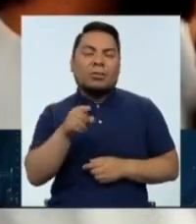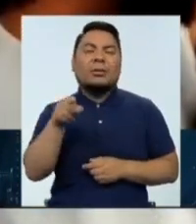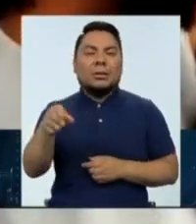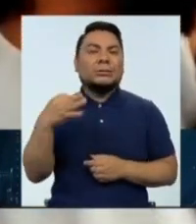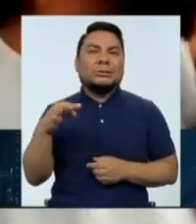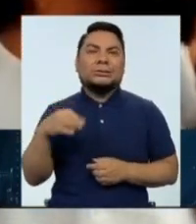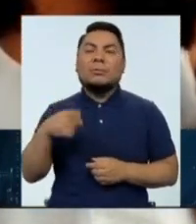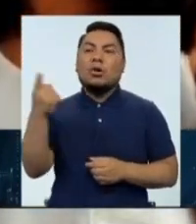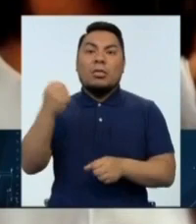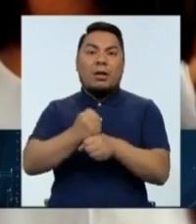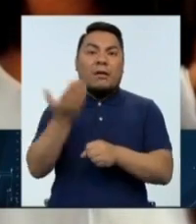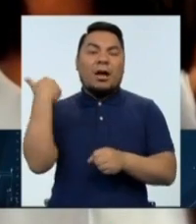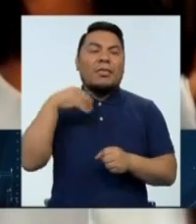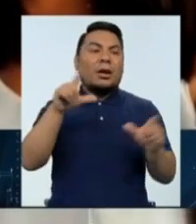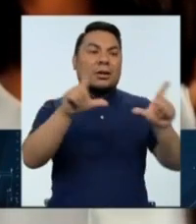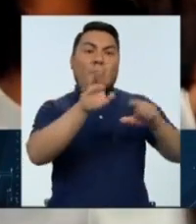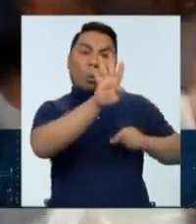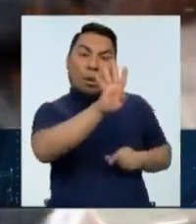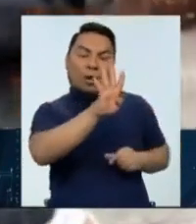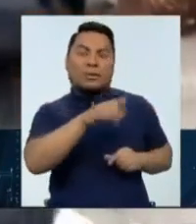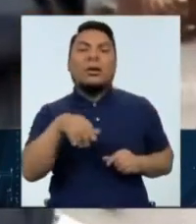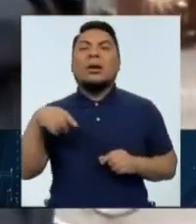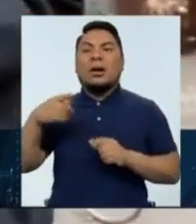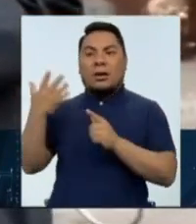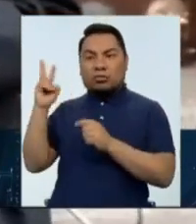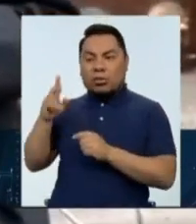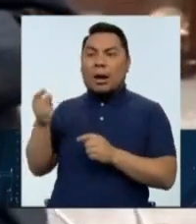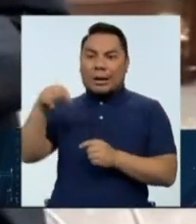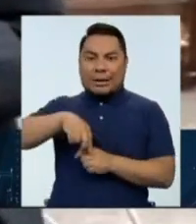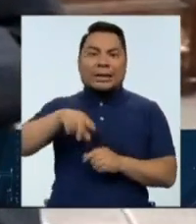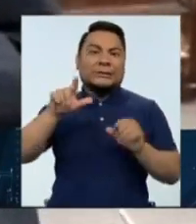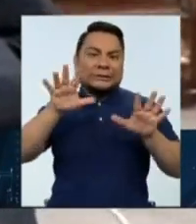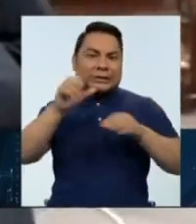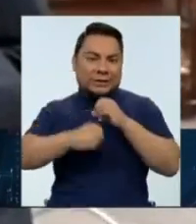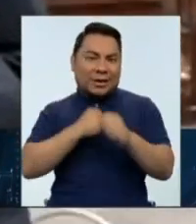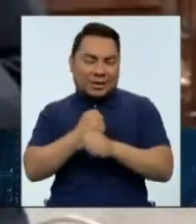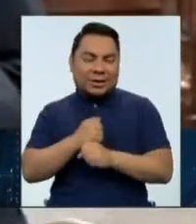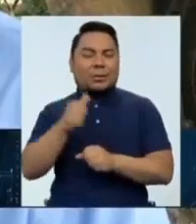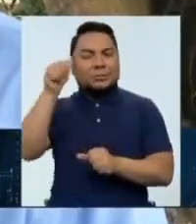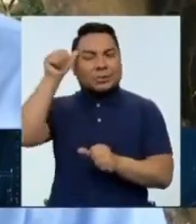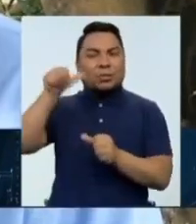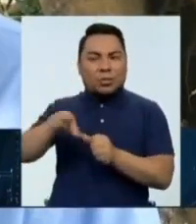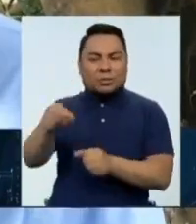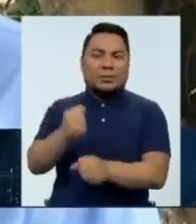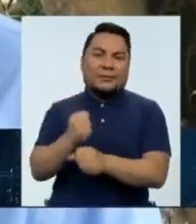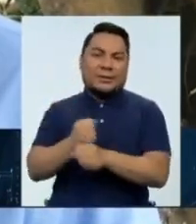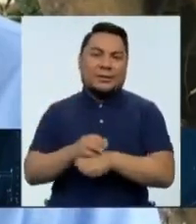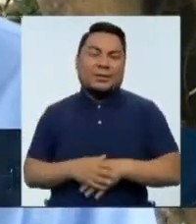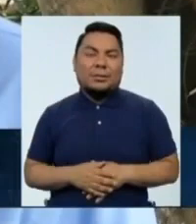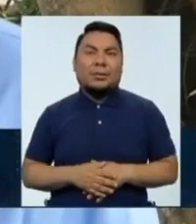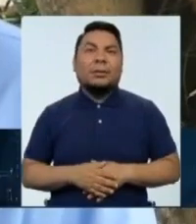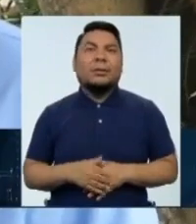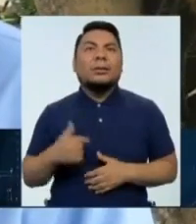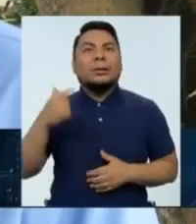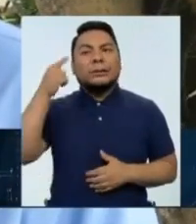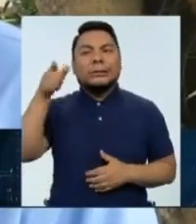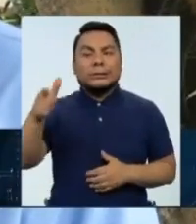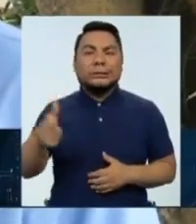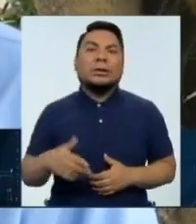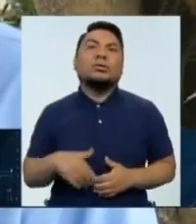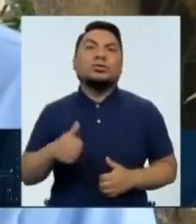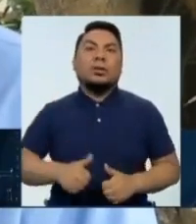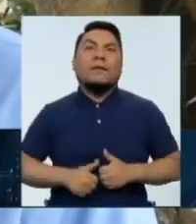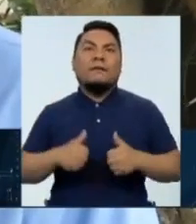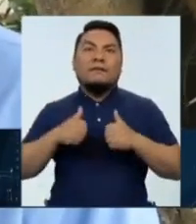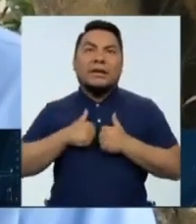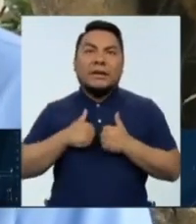medios de comunicación, dejando en todos amigos que ahora te recuerdan. Él siento que hasta el final de su vida ha ido